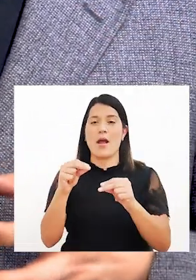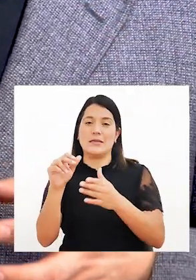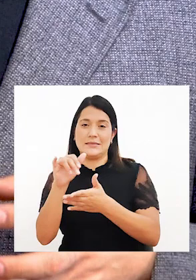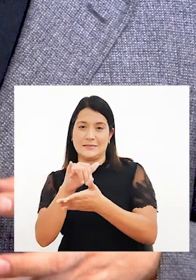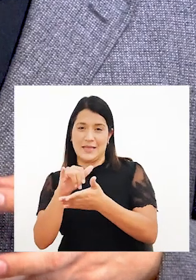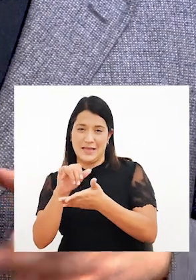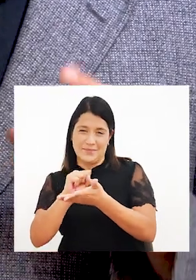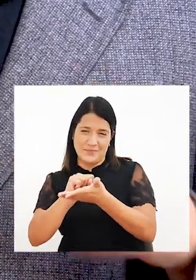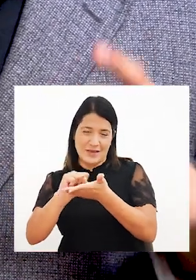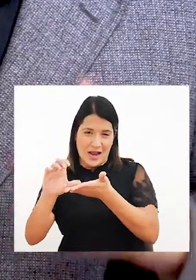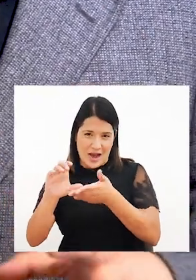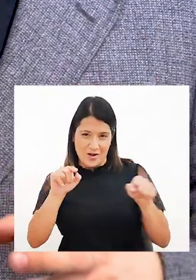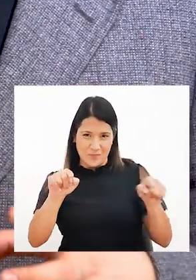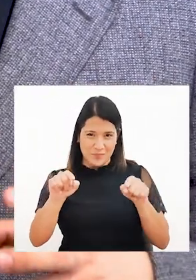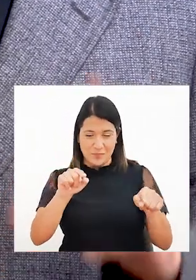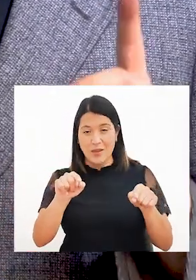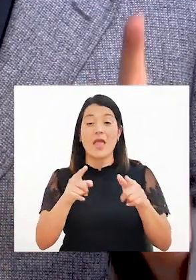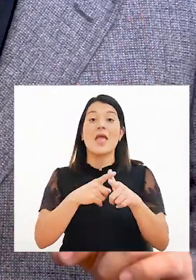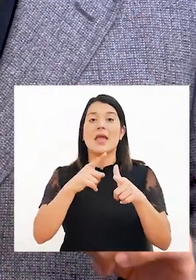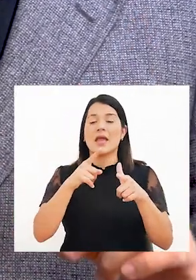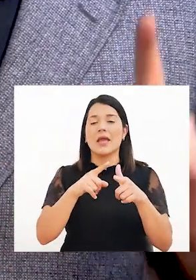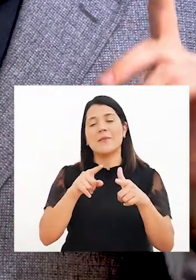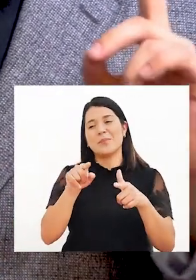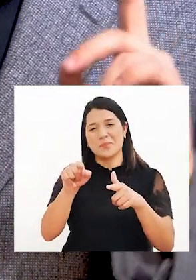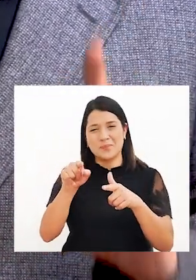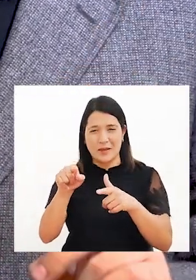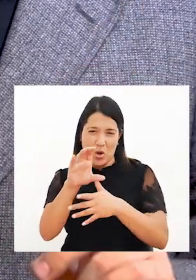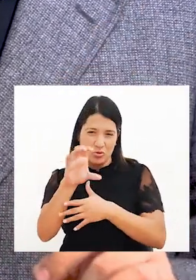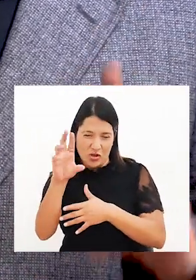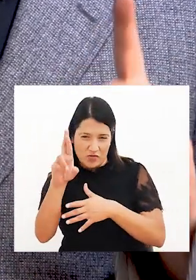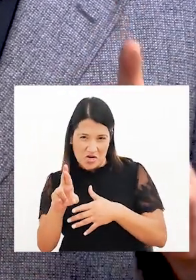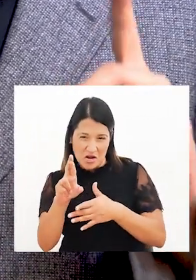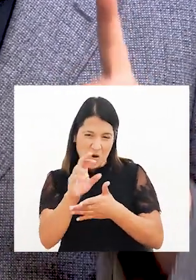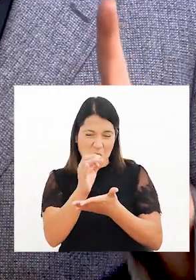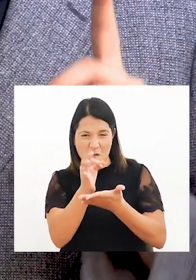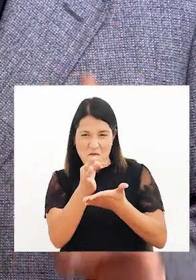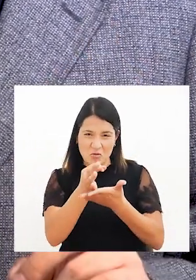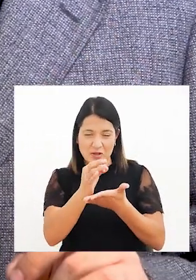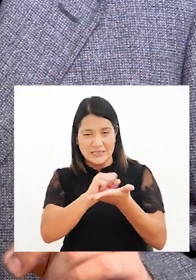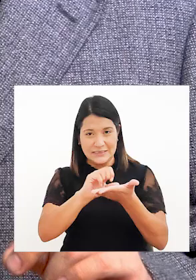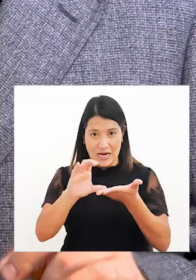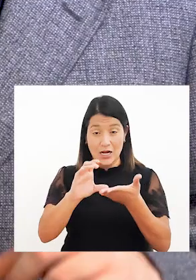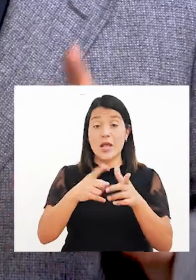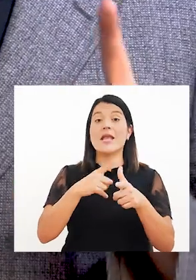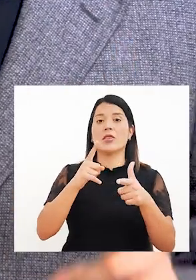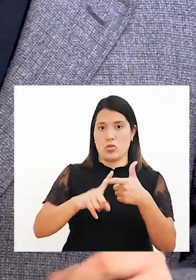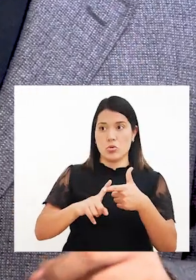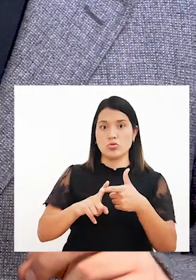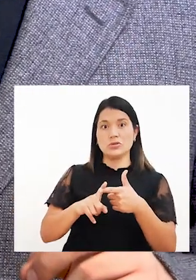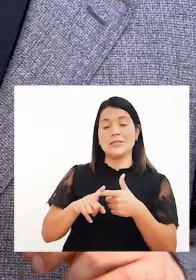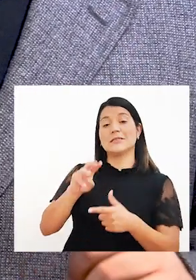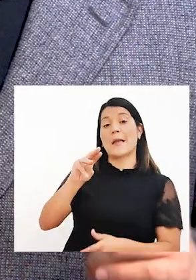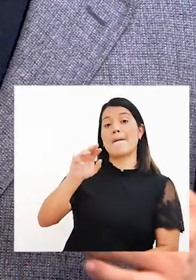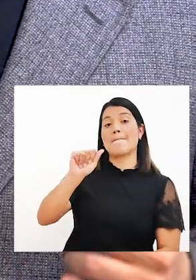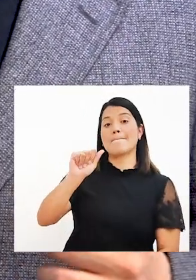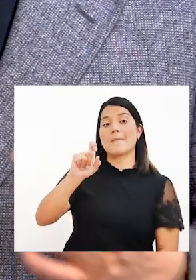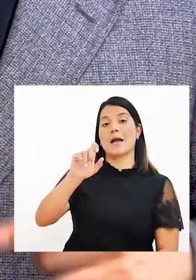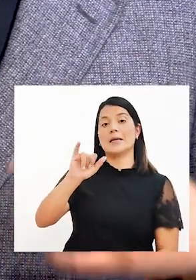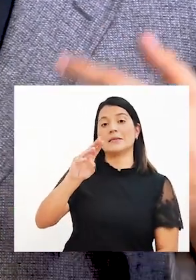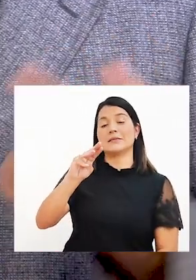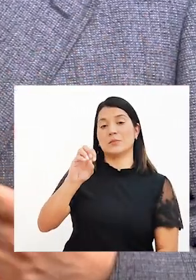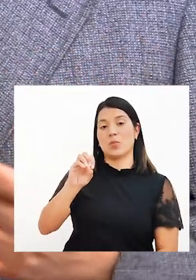reitero, es un acontecimiento que fue documentado por el propio Máximo Blanco, quien